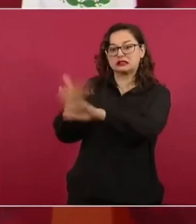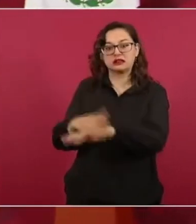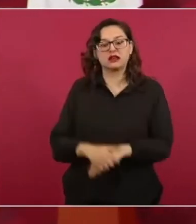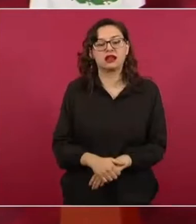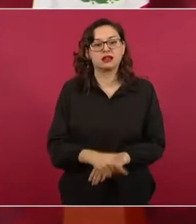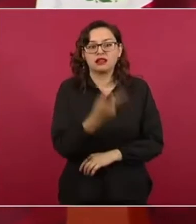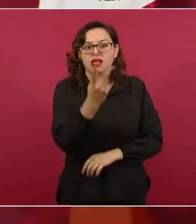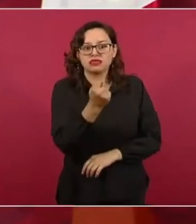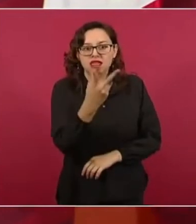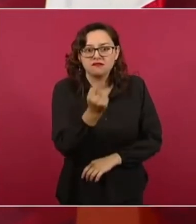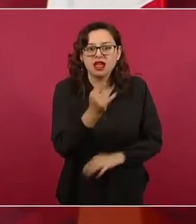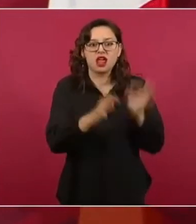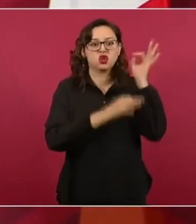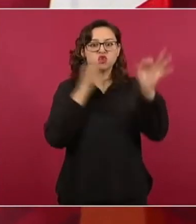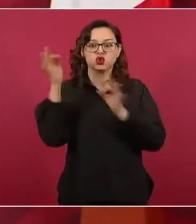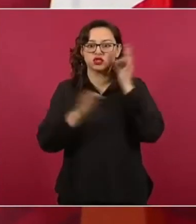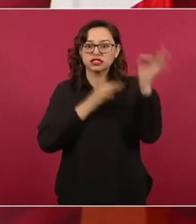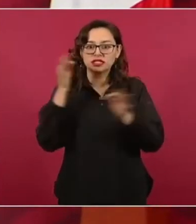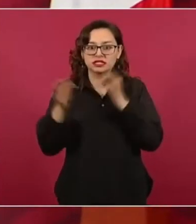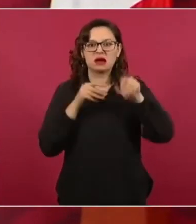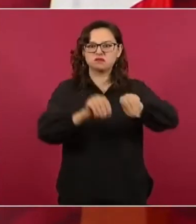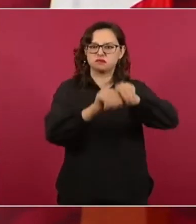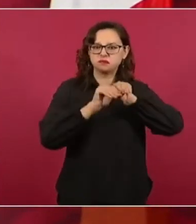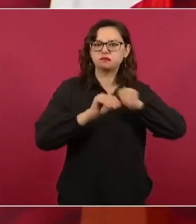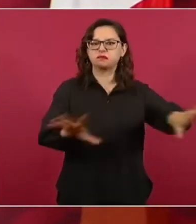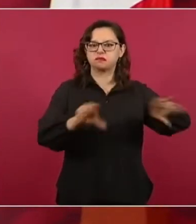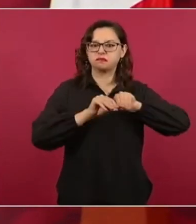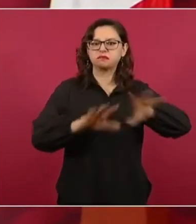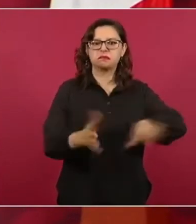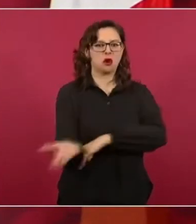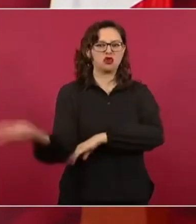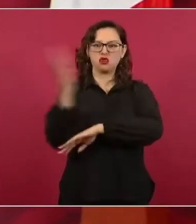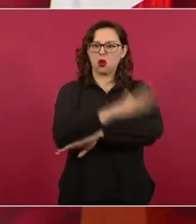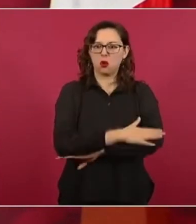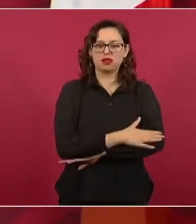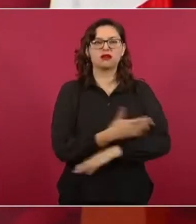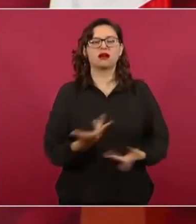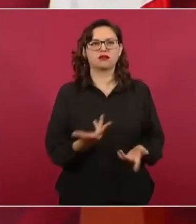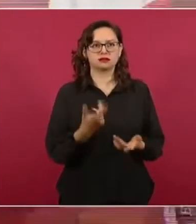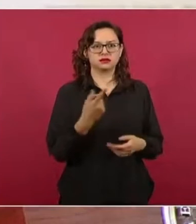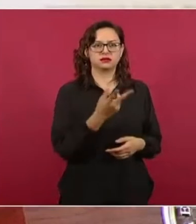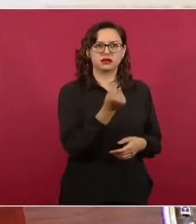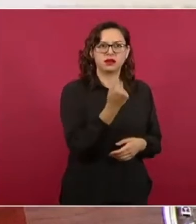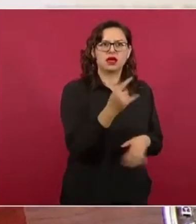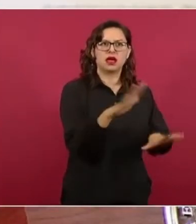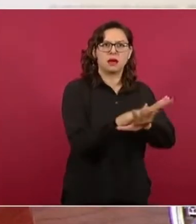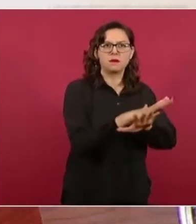noticieros de la Ciudad de México y vayan cambiándole.